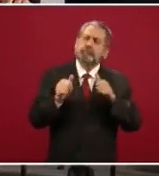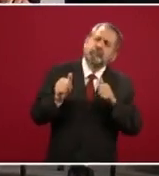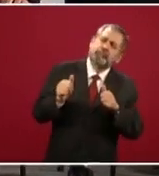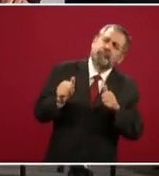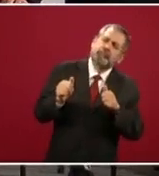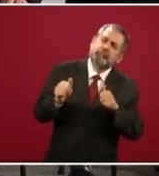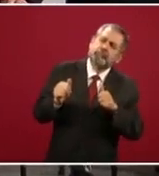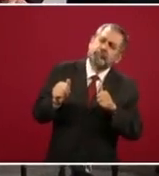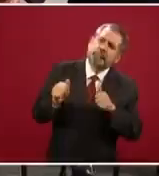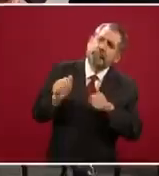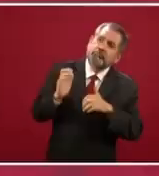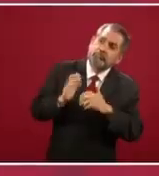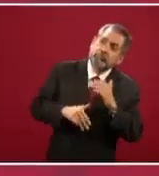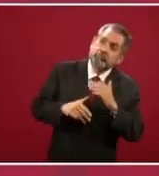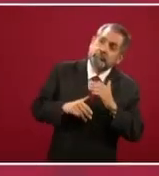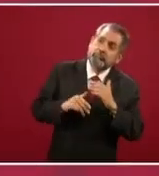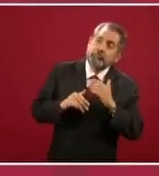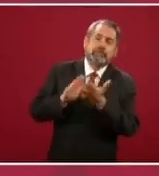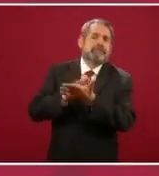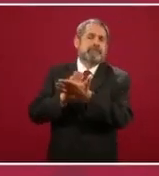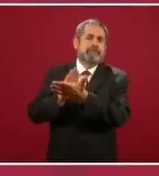que hablando, pero